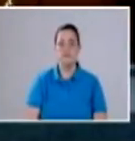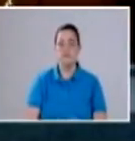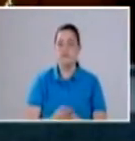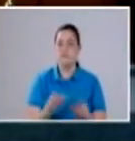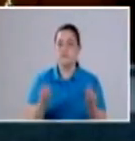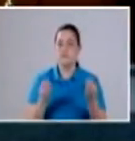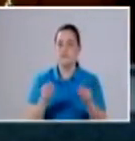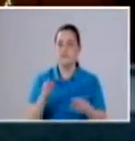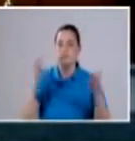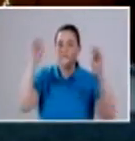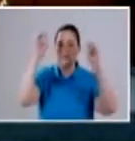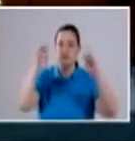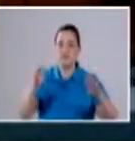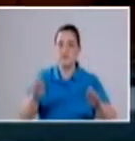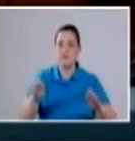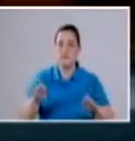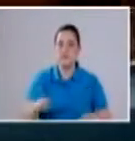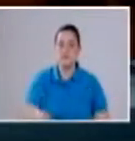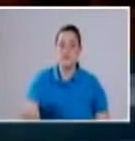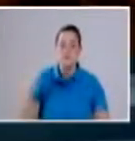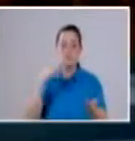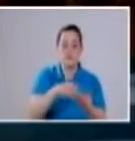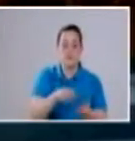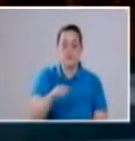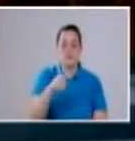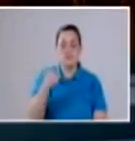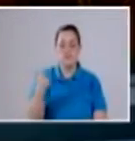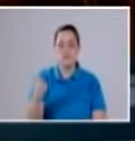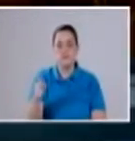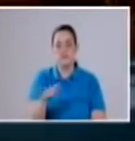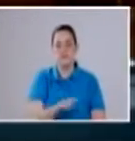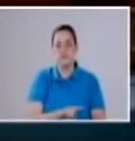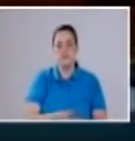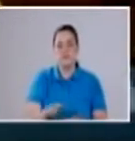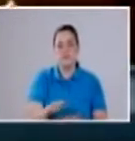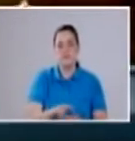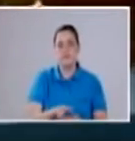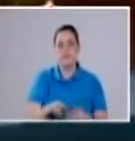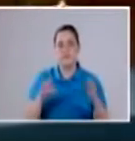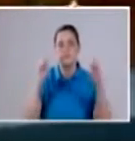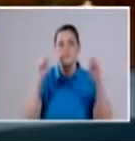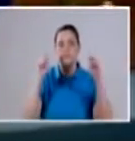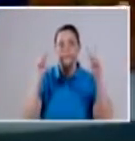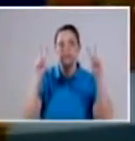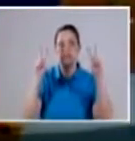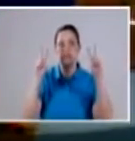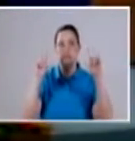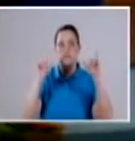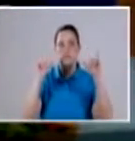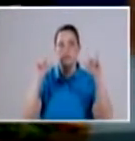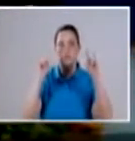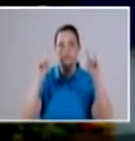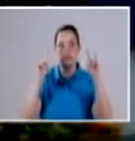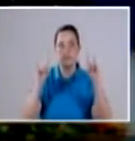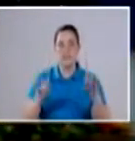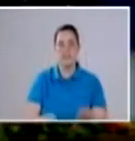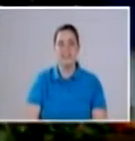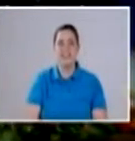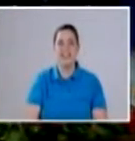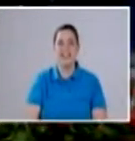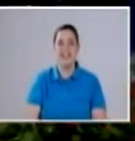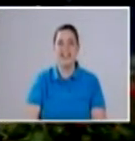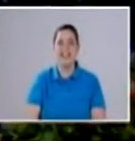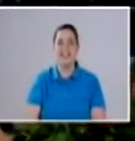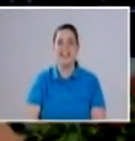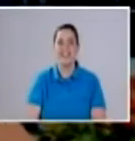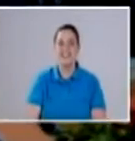y nos llevaron a Nueva Orleans. Ahí llegamos, hermano, y cuando ya estábamos en la compañía nos